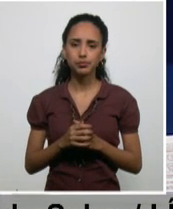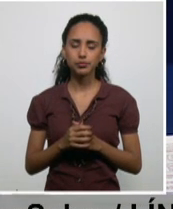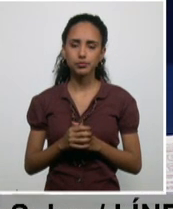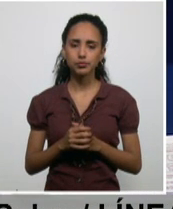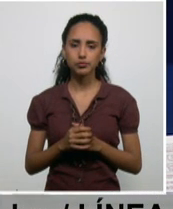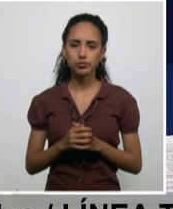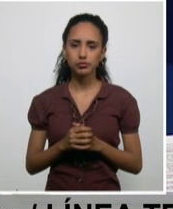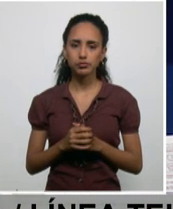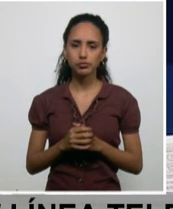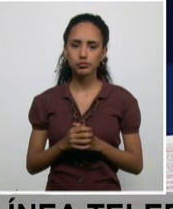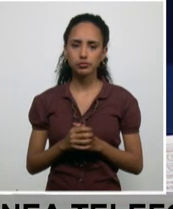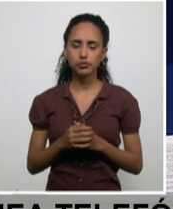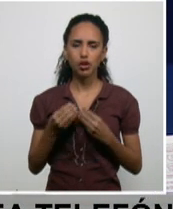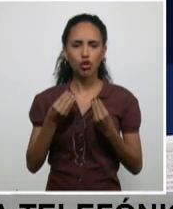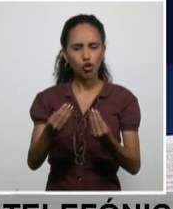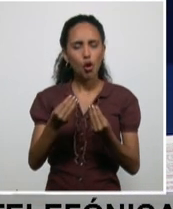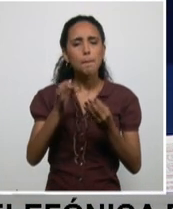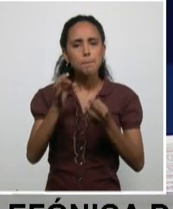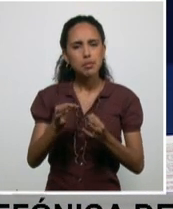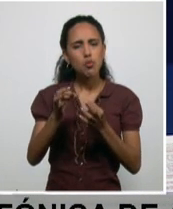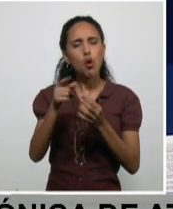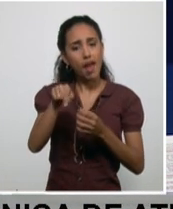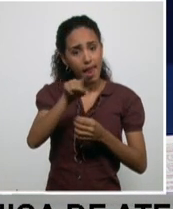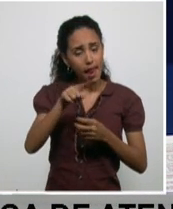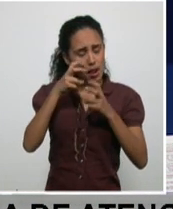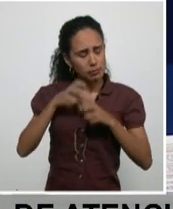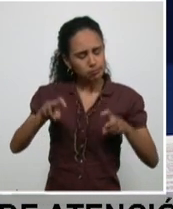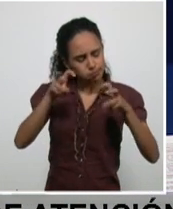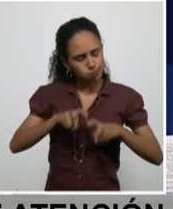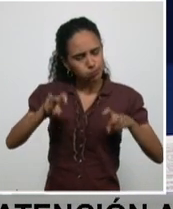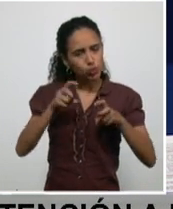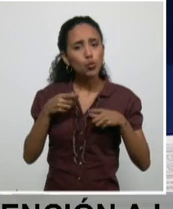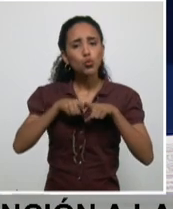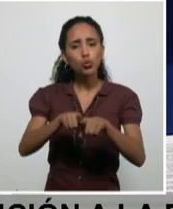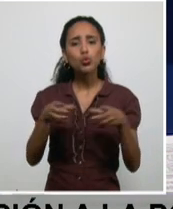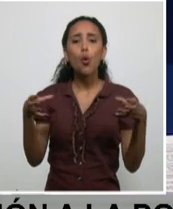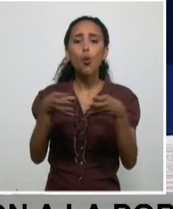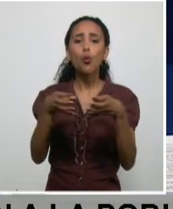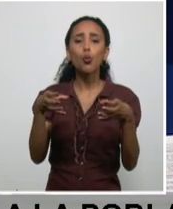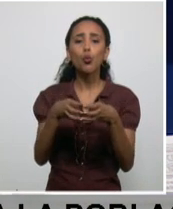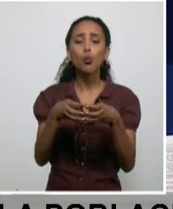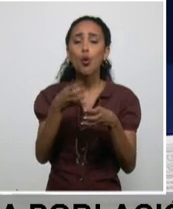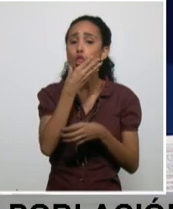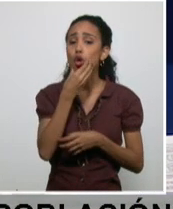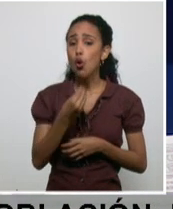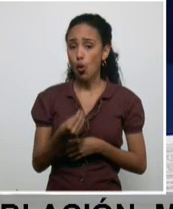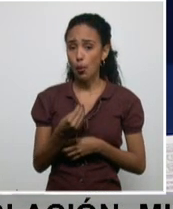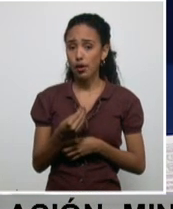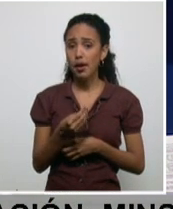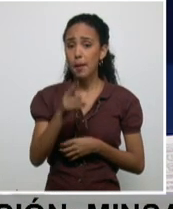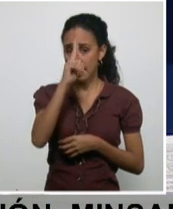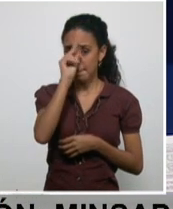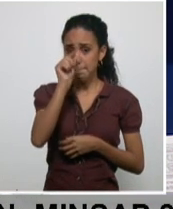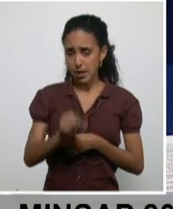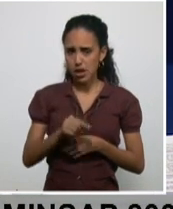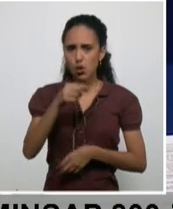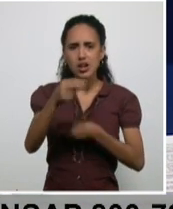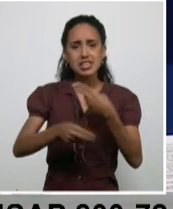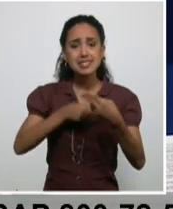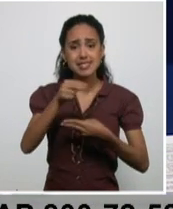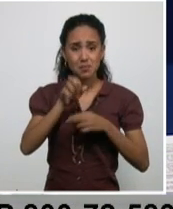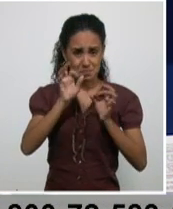de brindarnos una revisión que él con un colectivo de jóvenes profesionales hicieron del